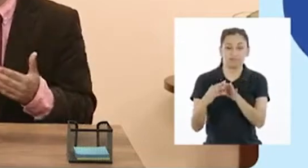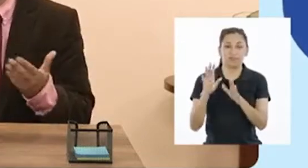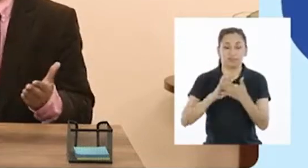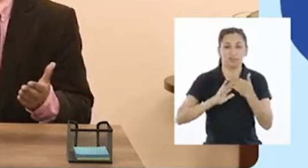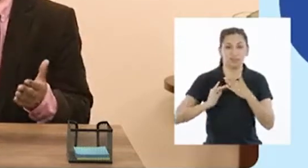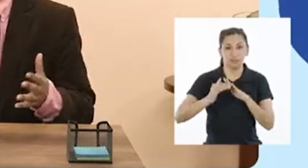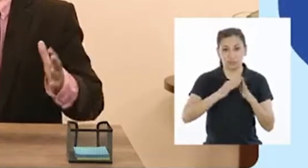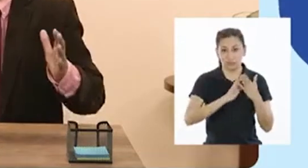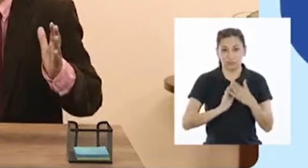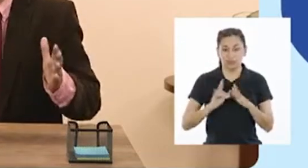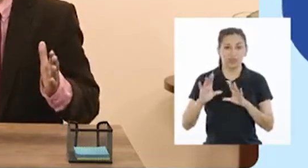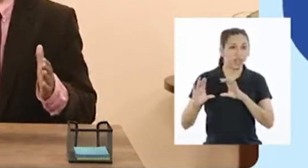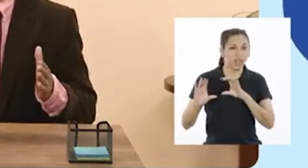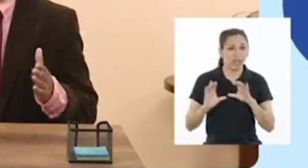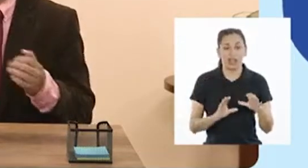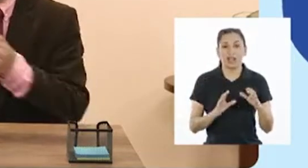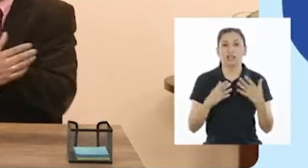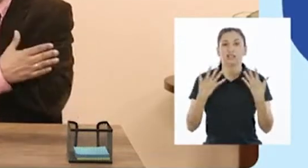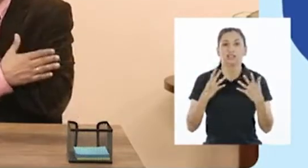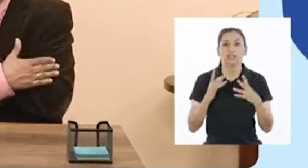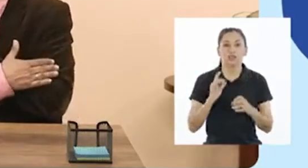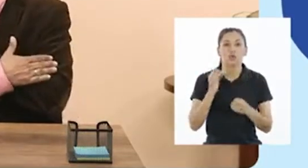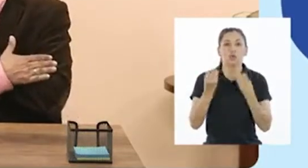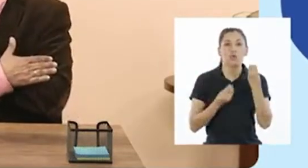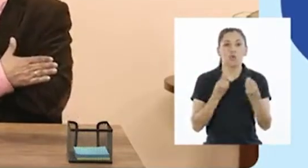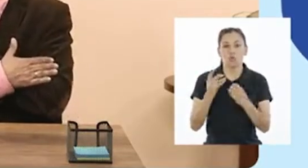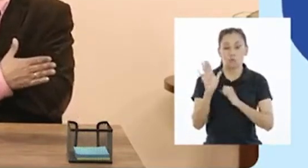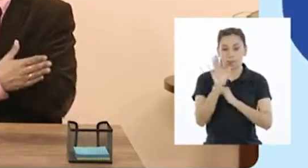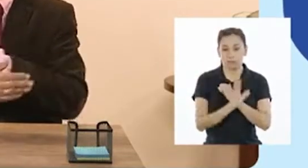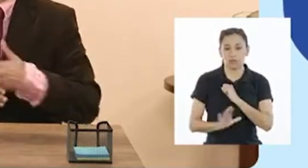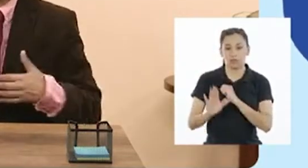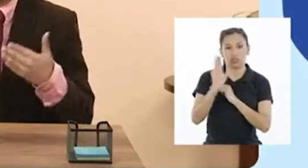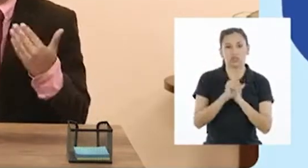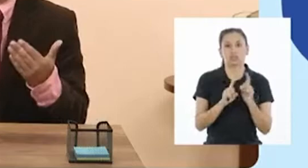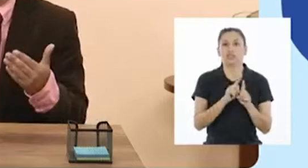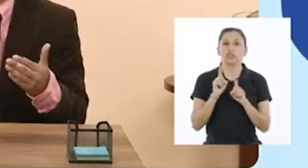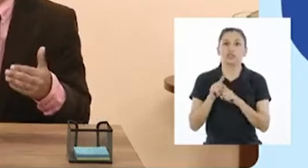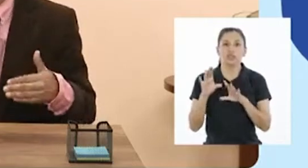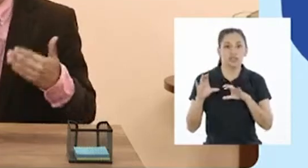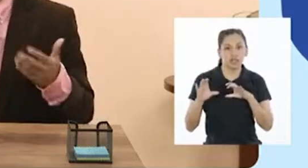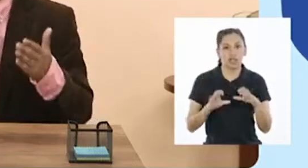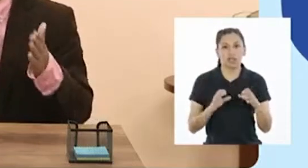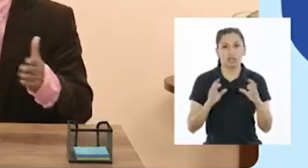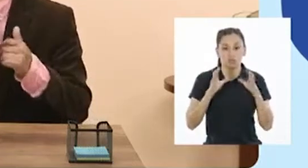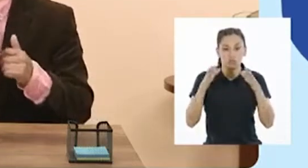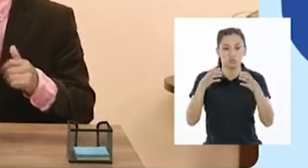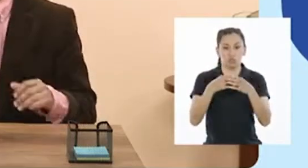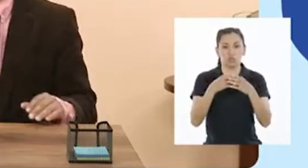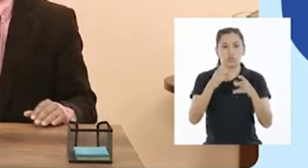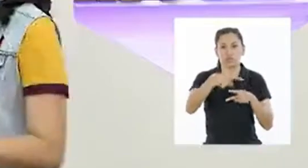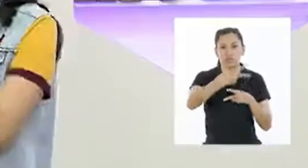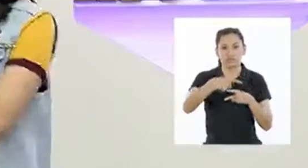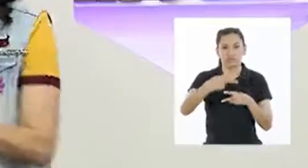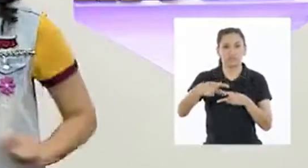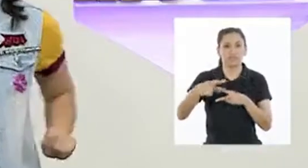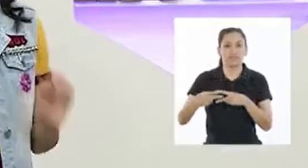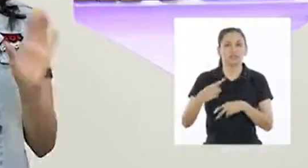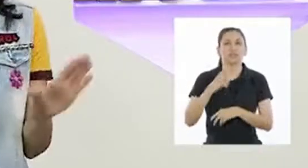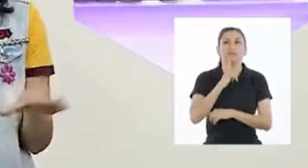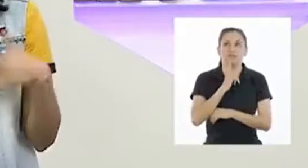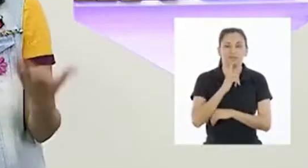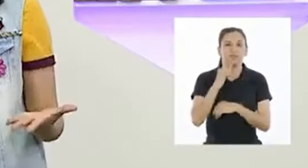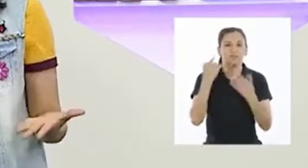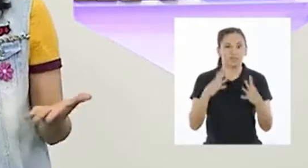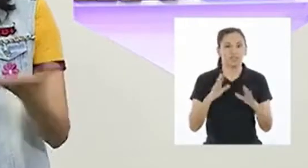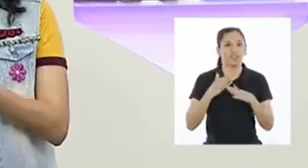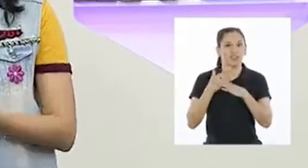participación de la población en acciones de autoprotección y la acción de las juntas vecinales. Creo